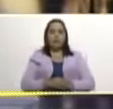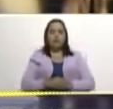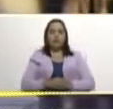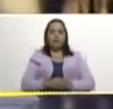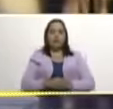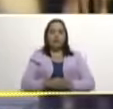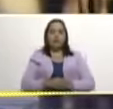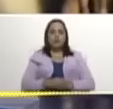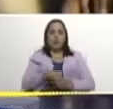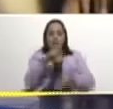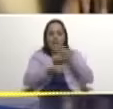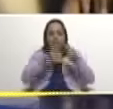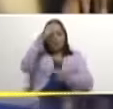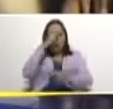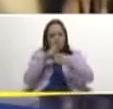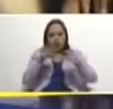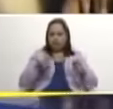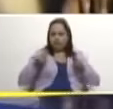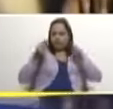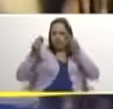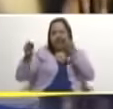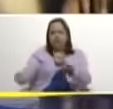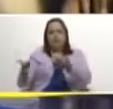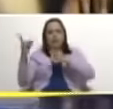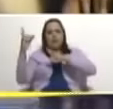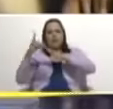traer al Panteón Nacional